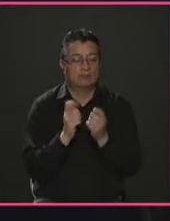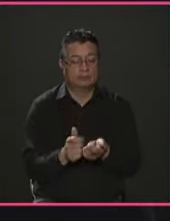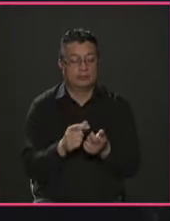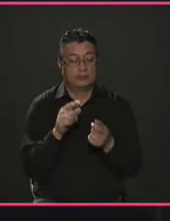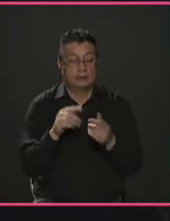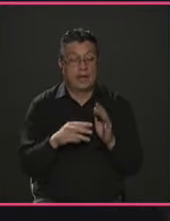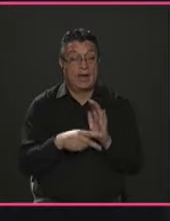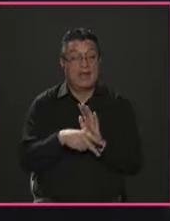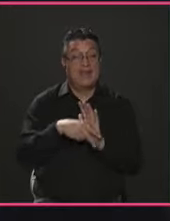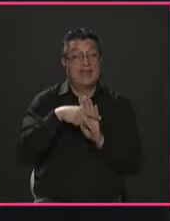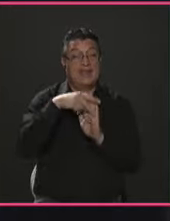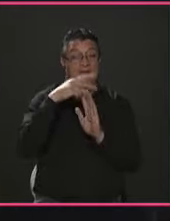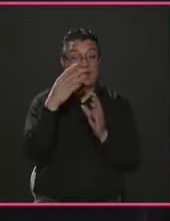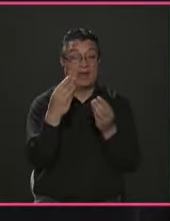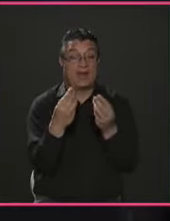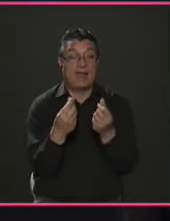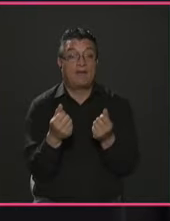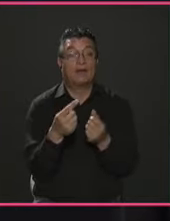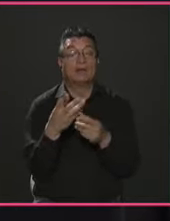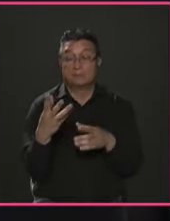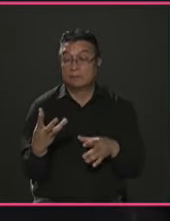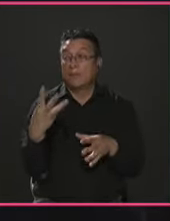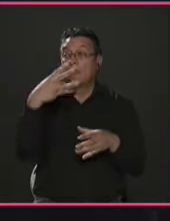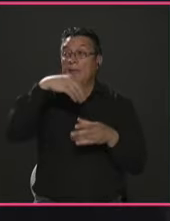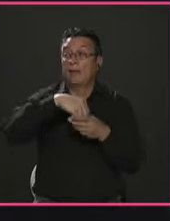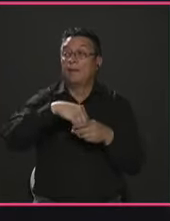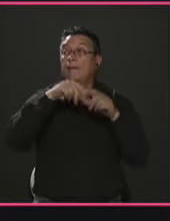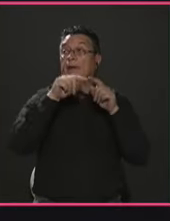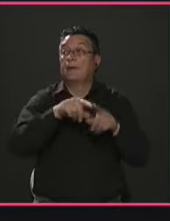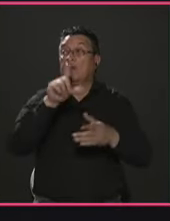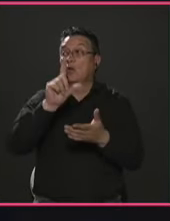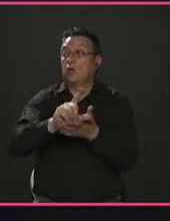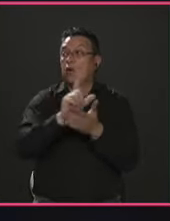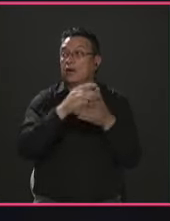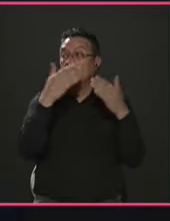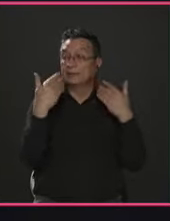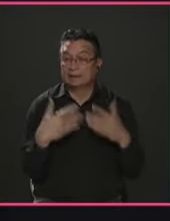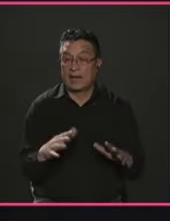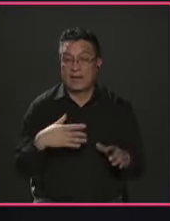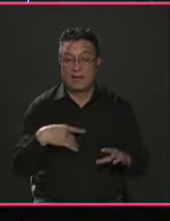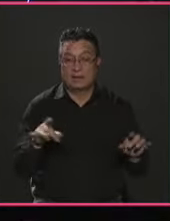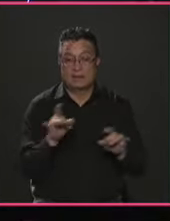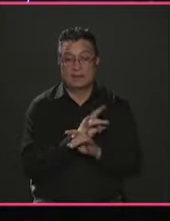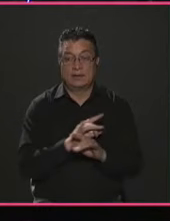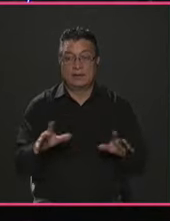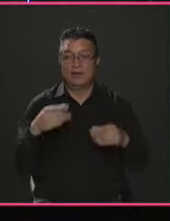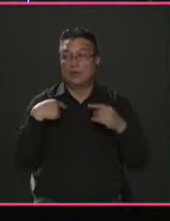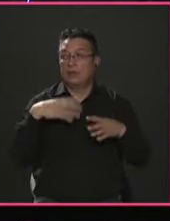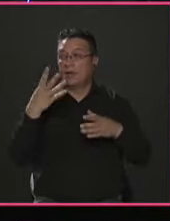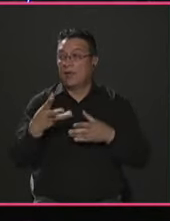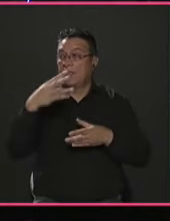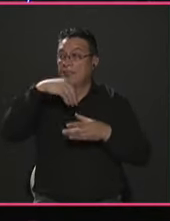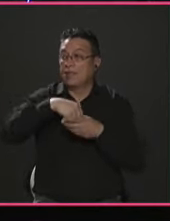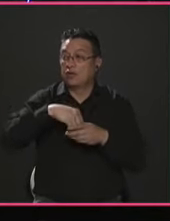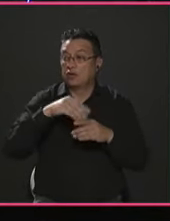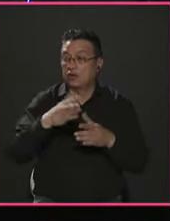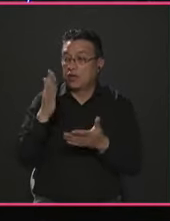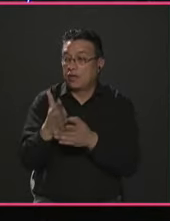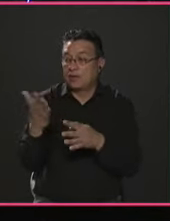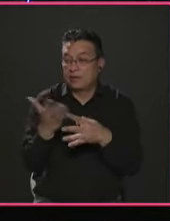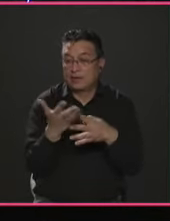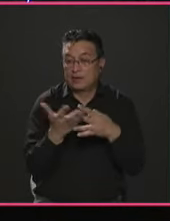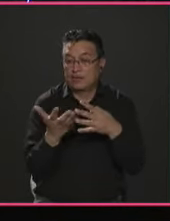genera estos niveles de cualificación se inserta Sí en sectores que ya estaban o que dentro de la distribución